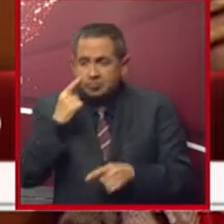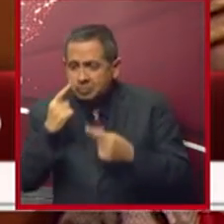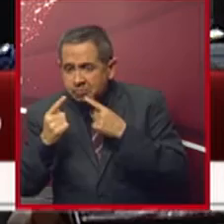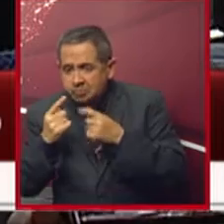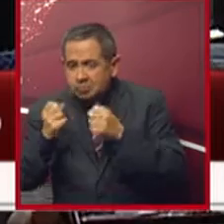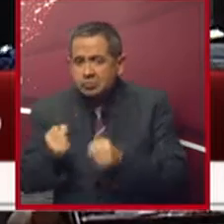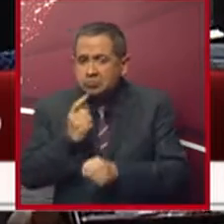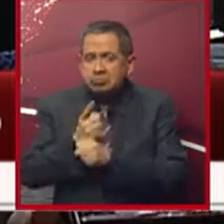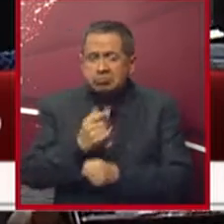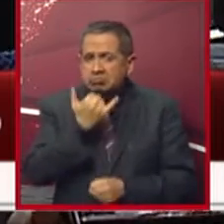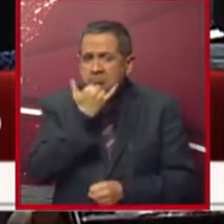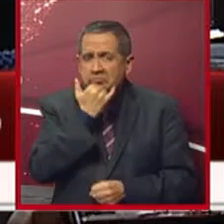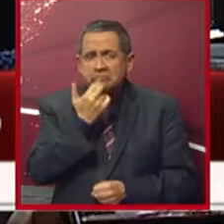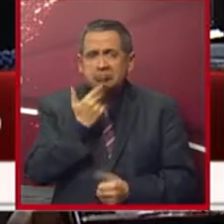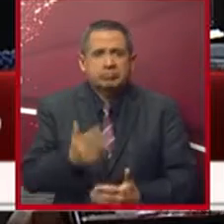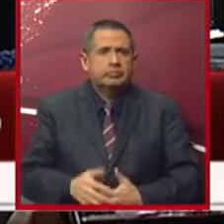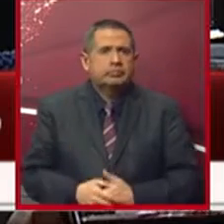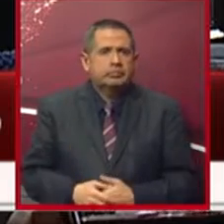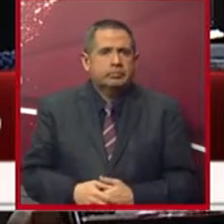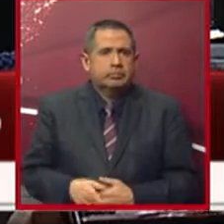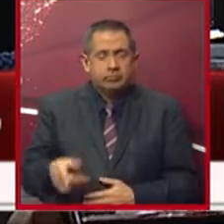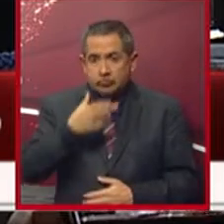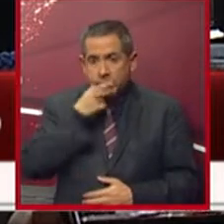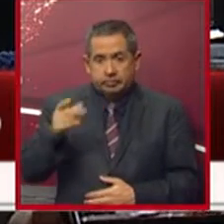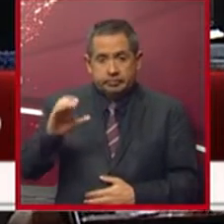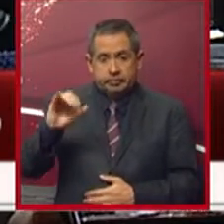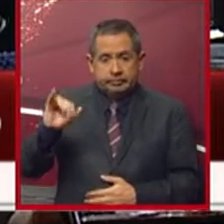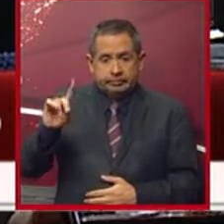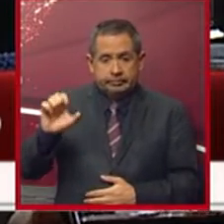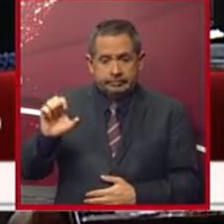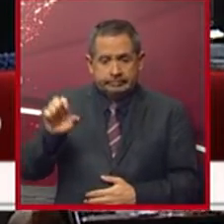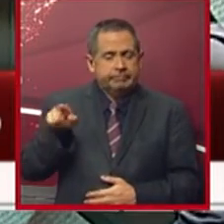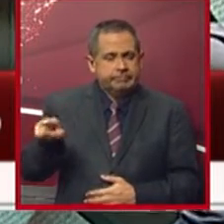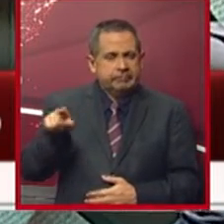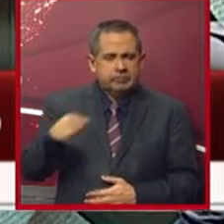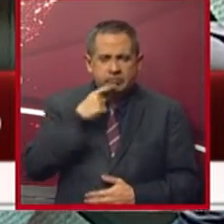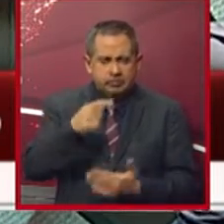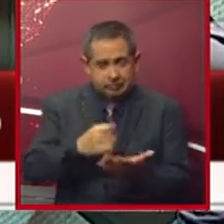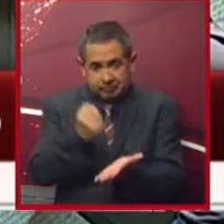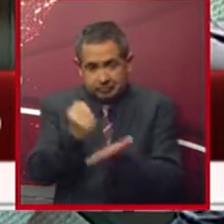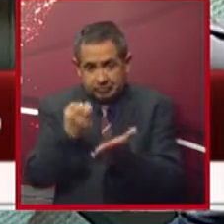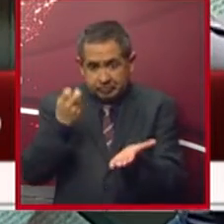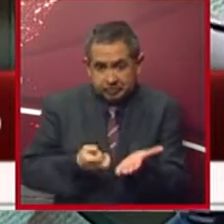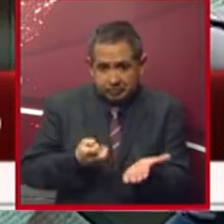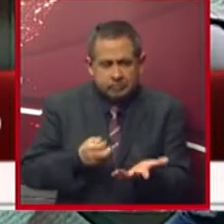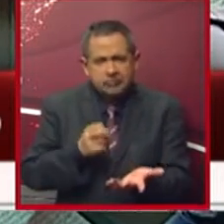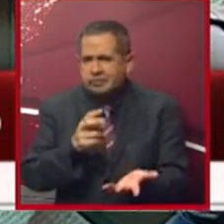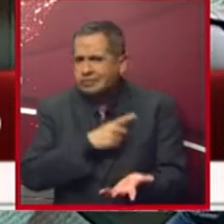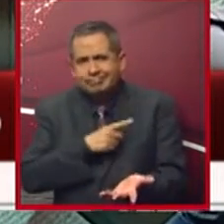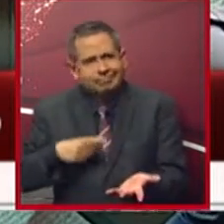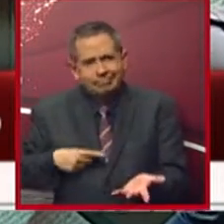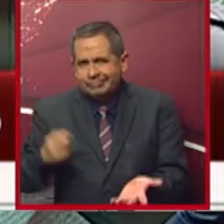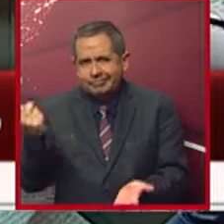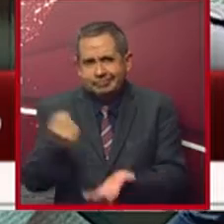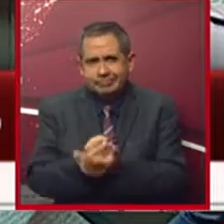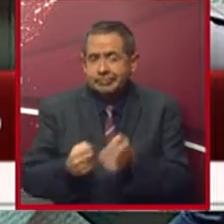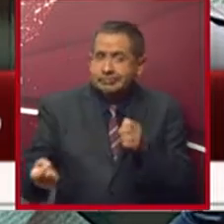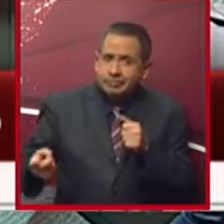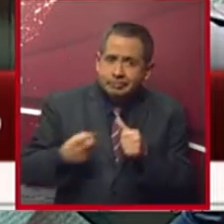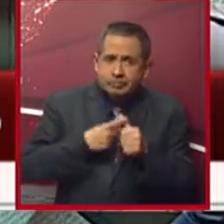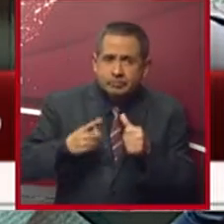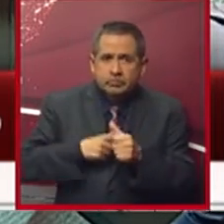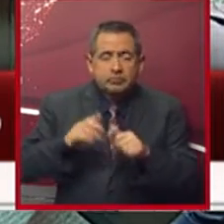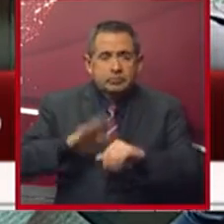Interior. El investigador del CIDE apuntó que no se pueden aprobar este dictamen, no se puede aprobar el dictamen sin antes no